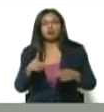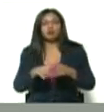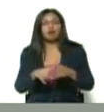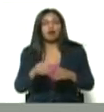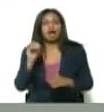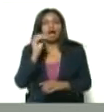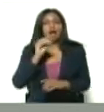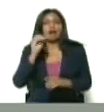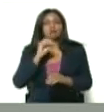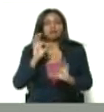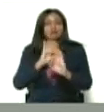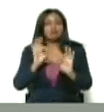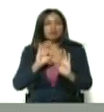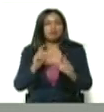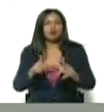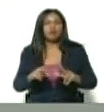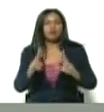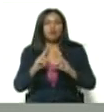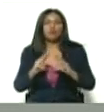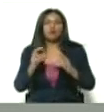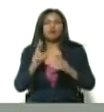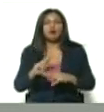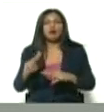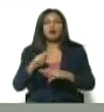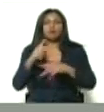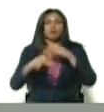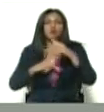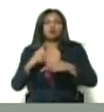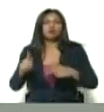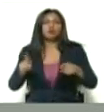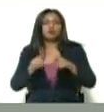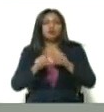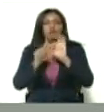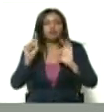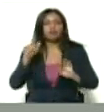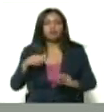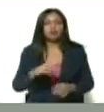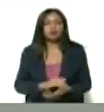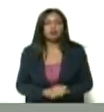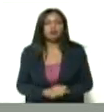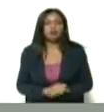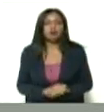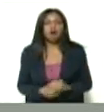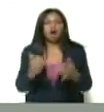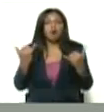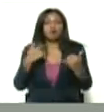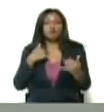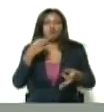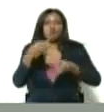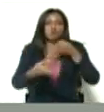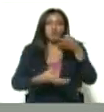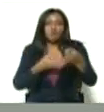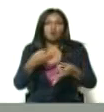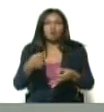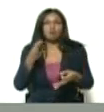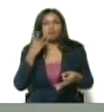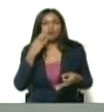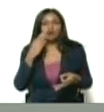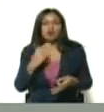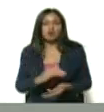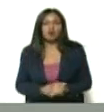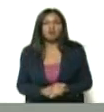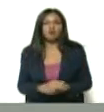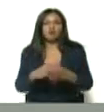casos en las unidades productivas que están trabajando, en cero casos. Ahora, si te digo que, por ejemplo, todo el